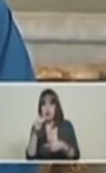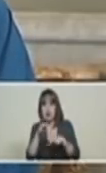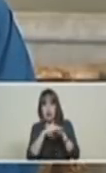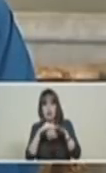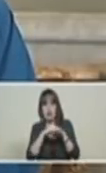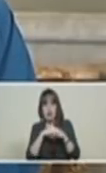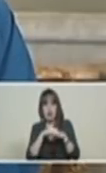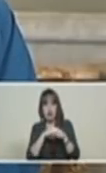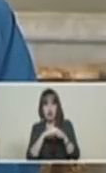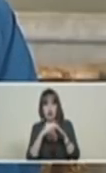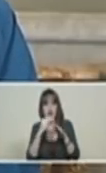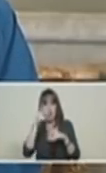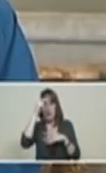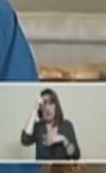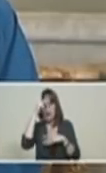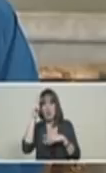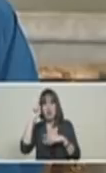bono